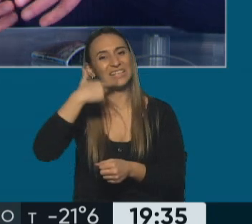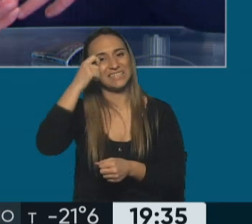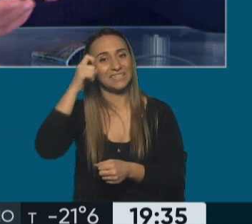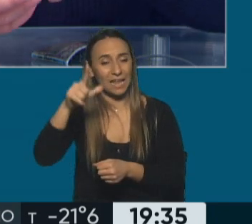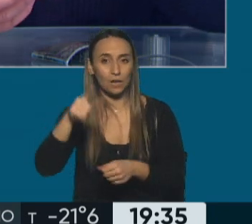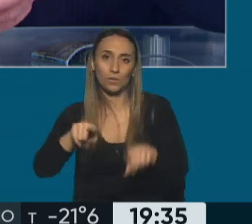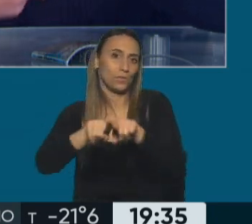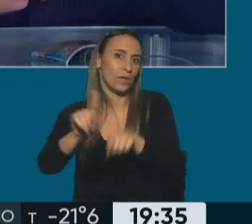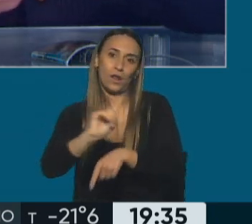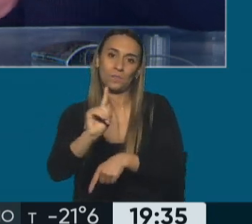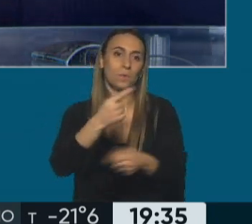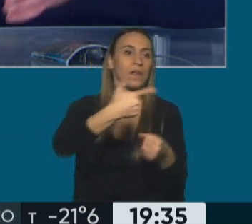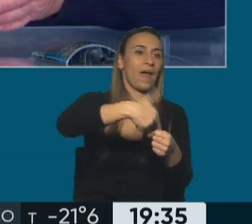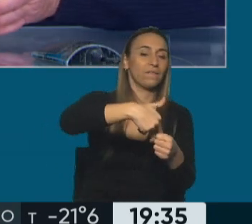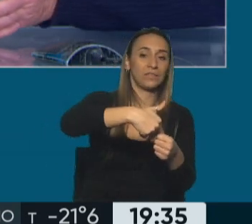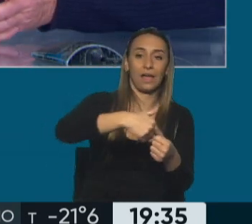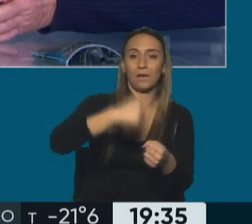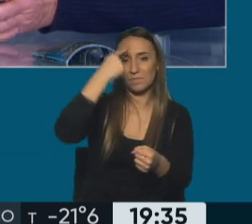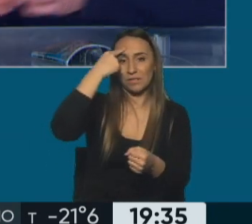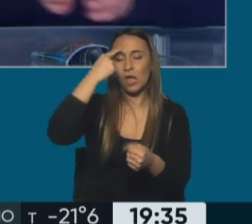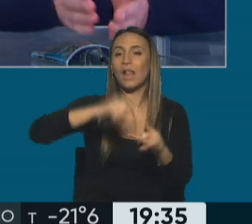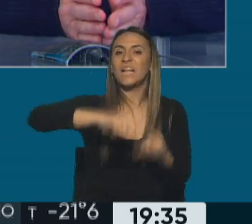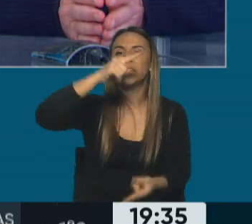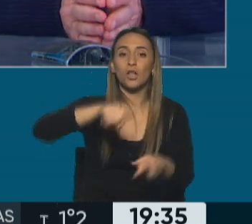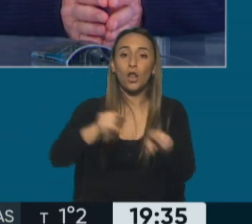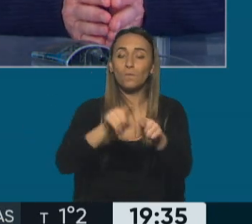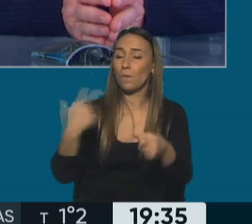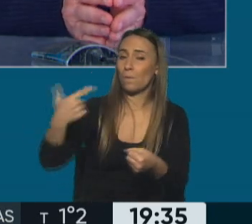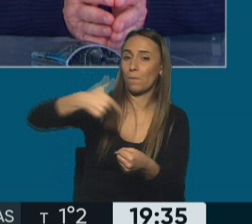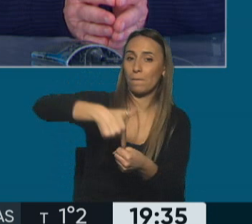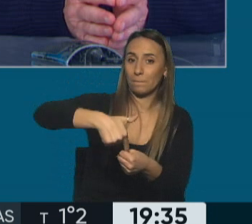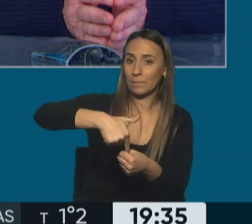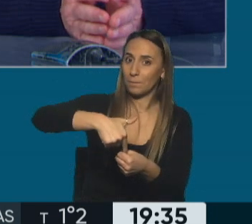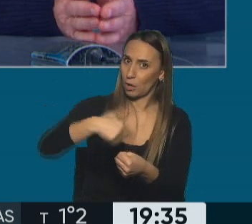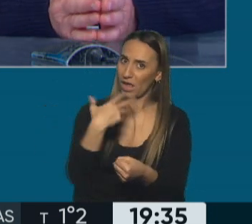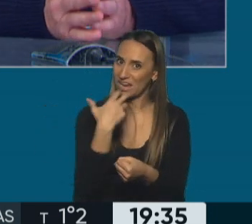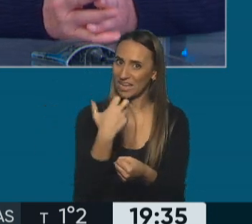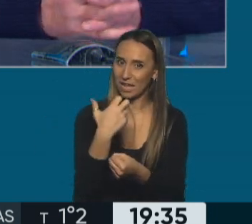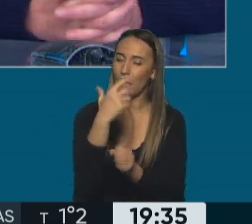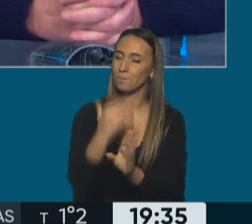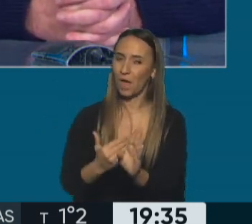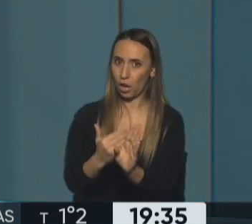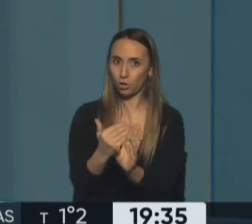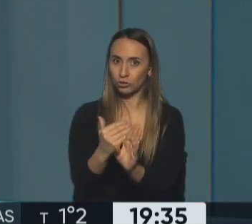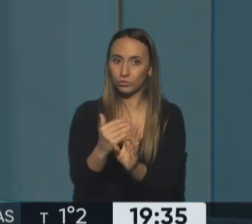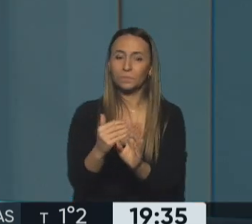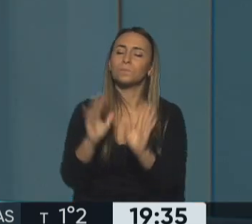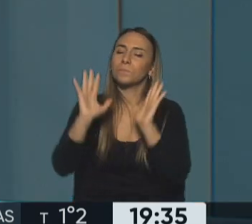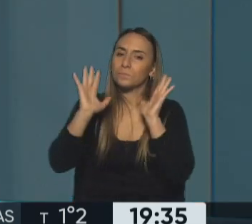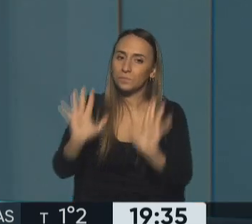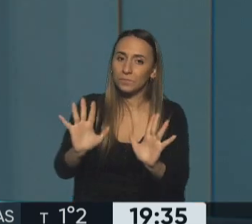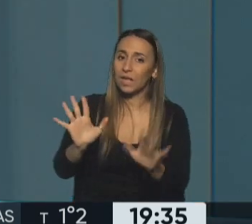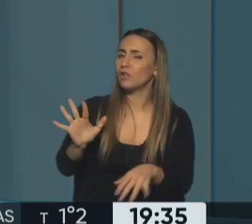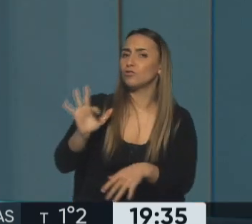tiene la nafta, entonces uno no se da cuenta, carga la misma cantidad de litros, pero no carga la misma cantidad de energía. Claro. Claro. Ahora, Víctor, Interesante. en la diaria,